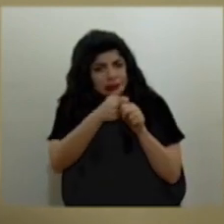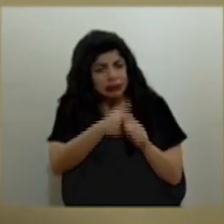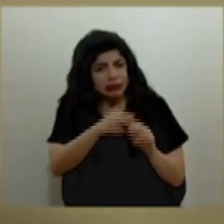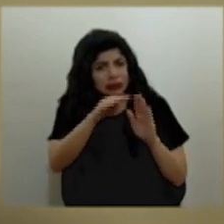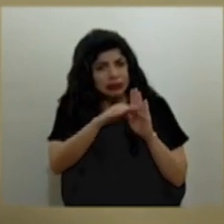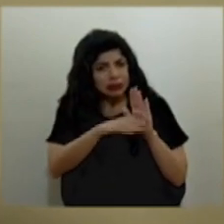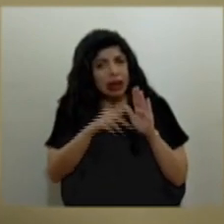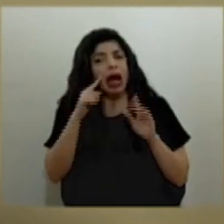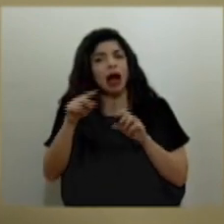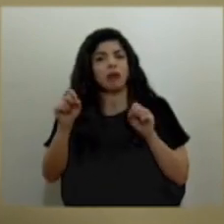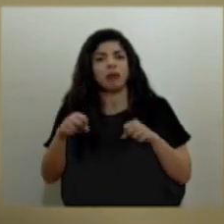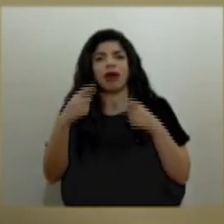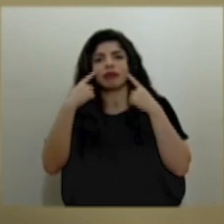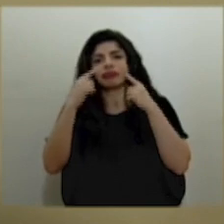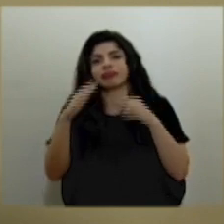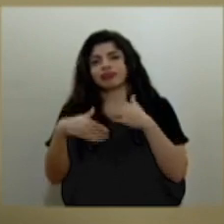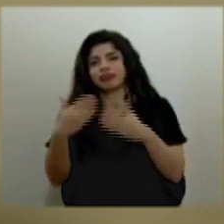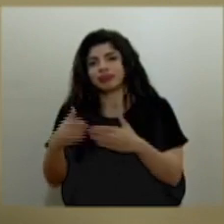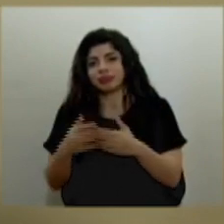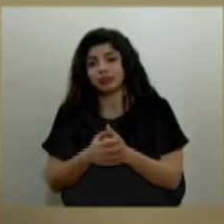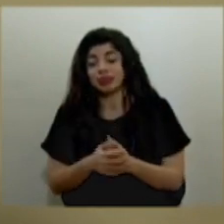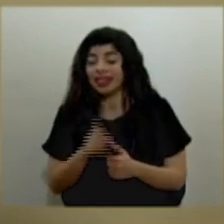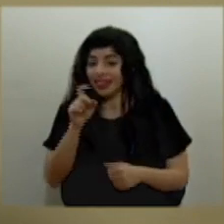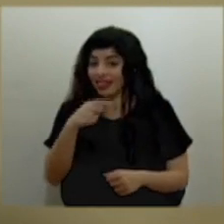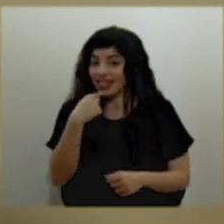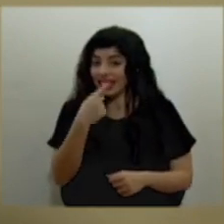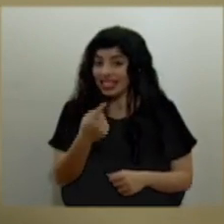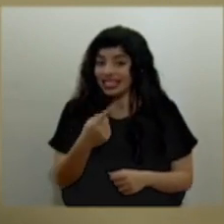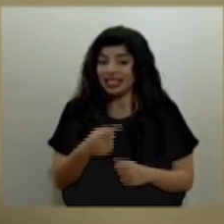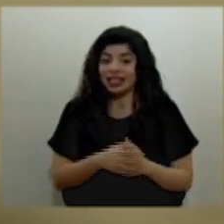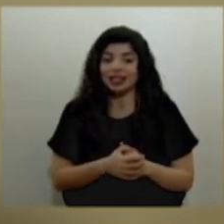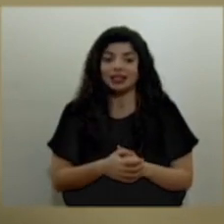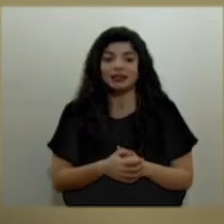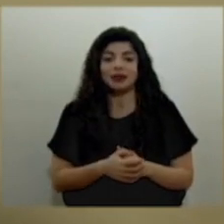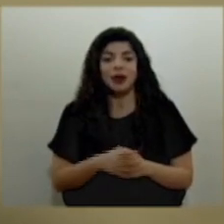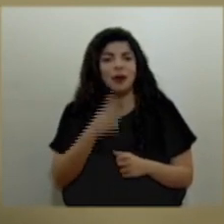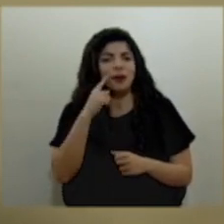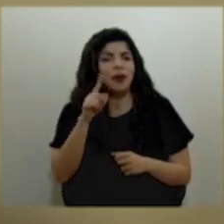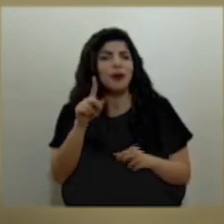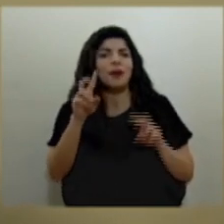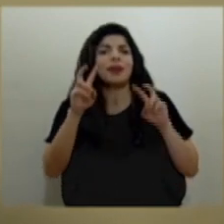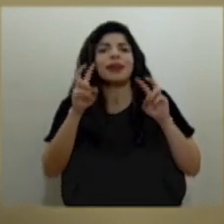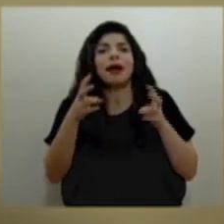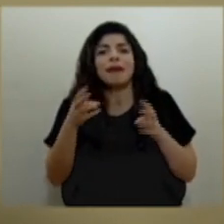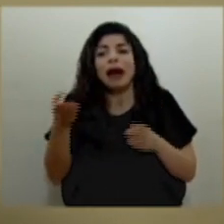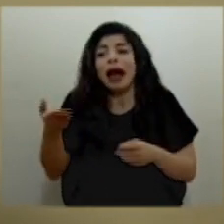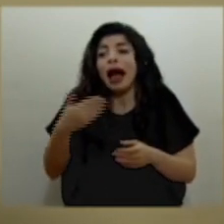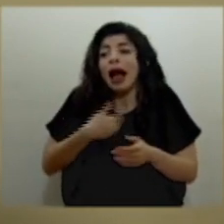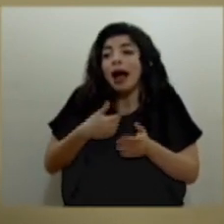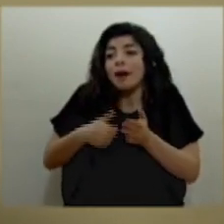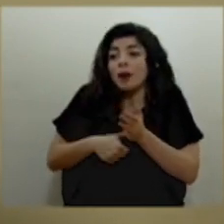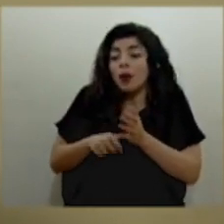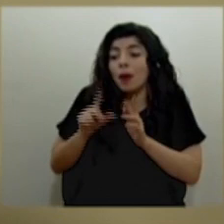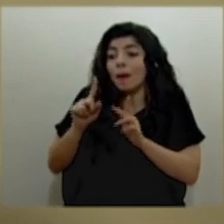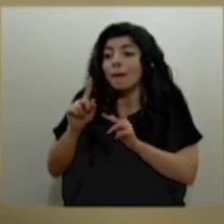adelante. Y en ese sentido también pues hay que decir, no es que tampoco por un asunto de que hay una convención de un